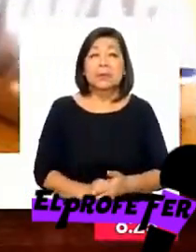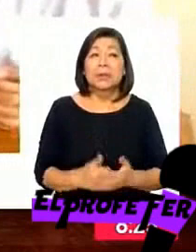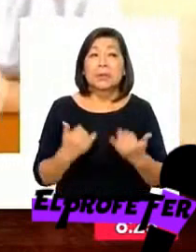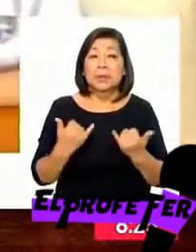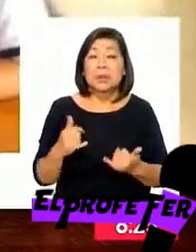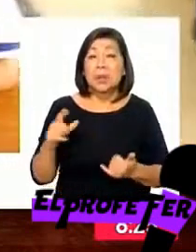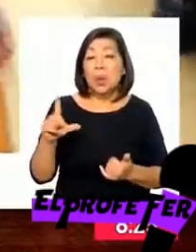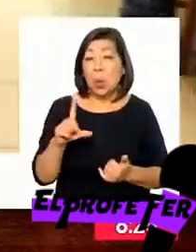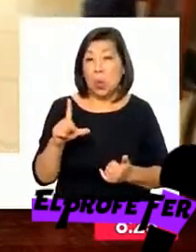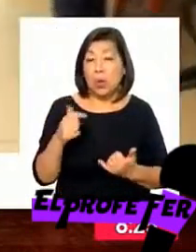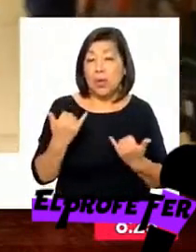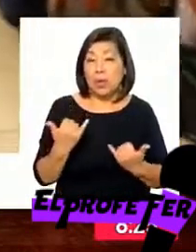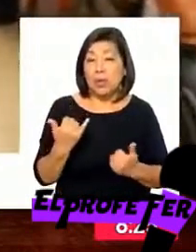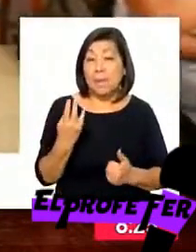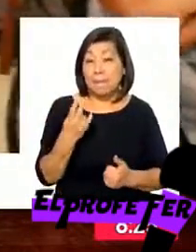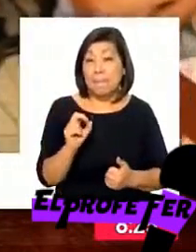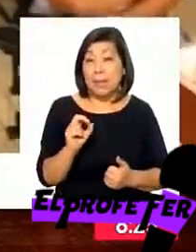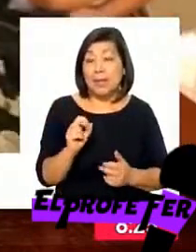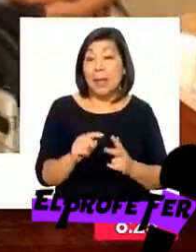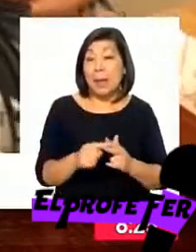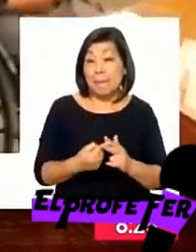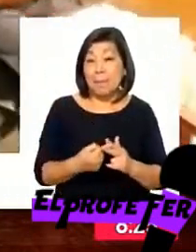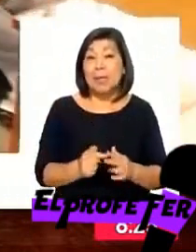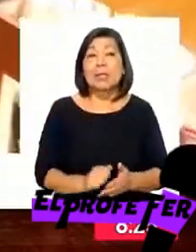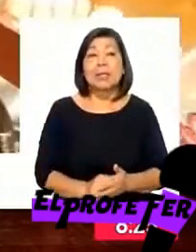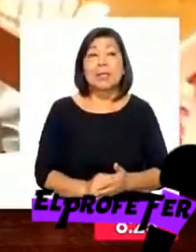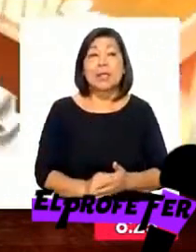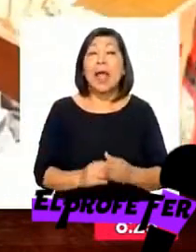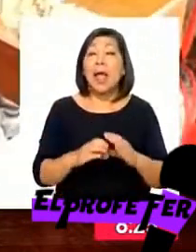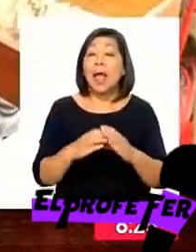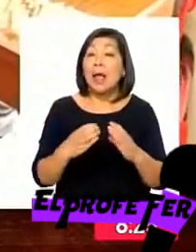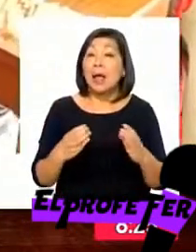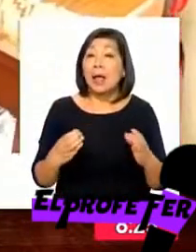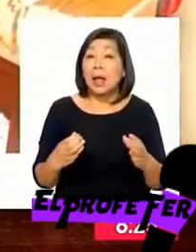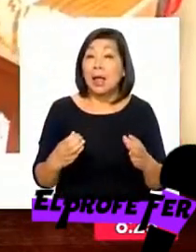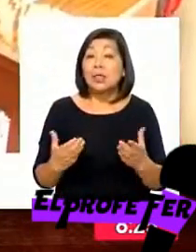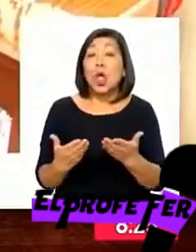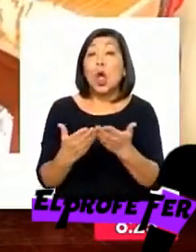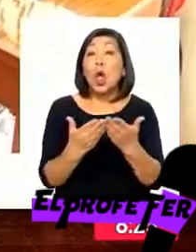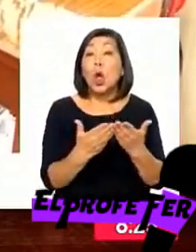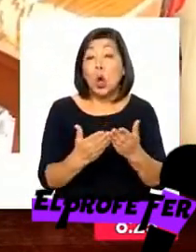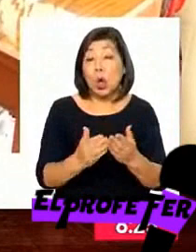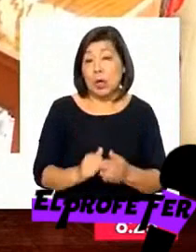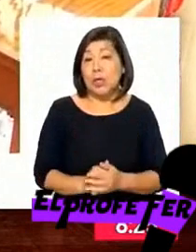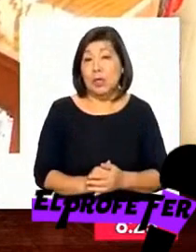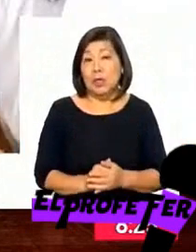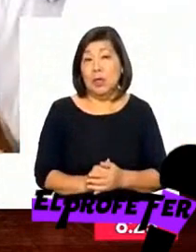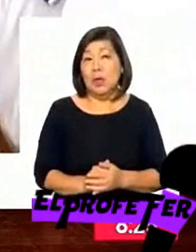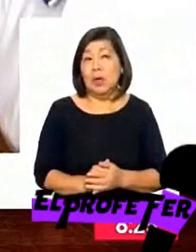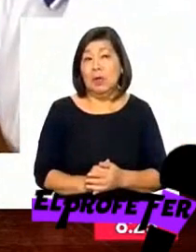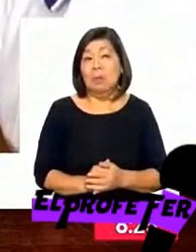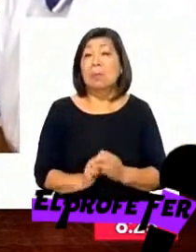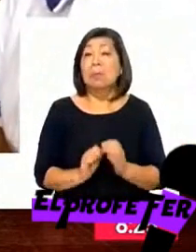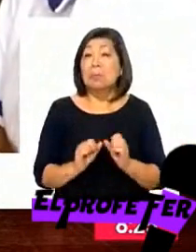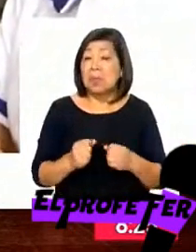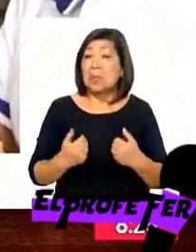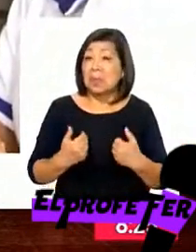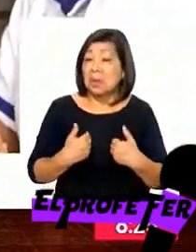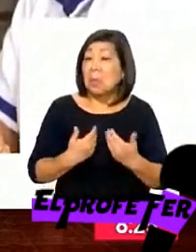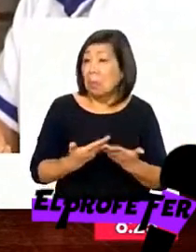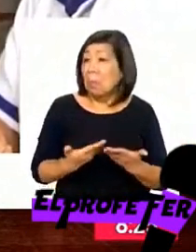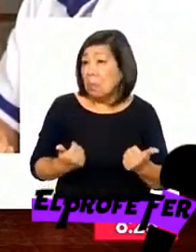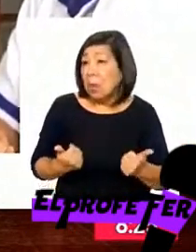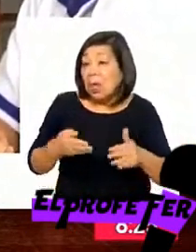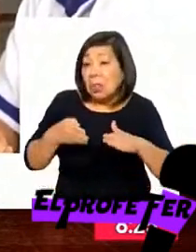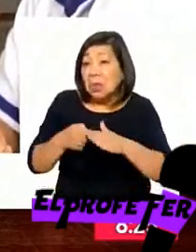Este lunes 20 de marzo empezarán las clases en los centros educativos que cuenten con las